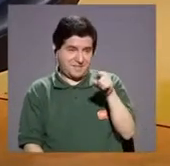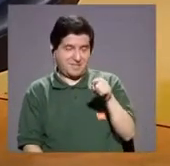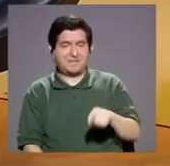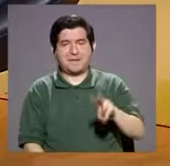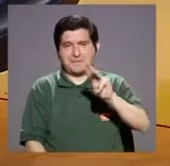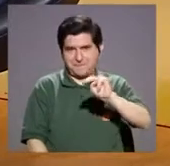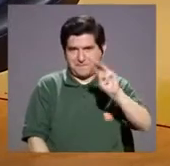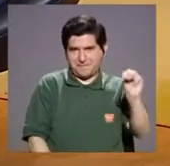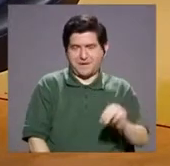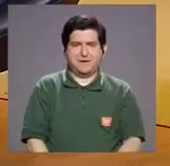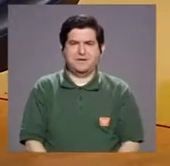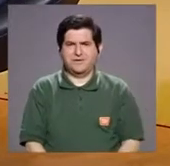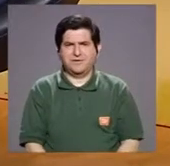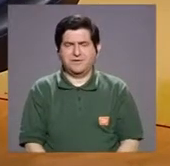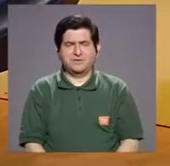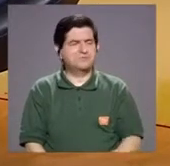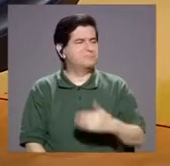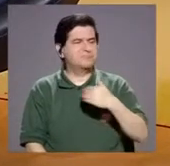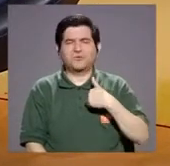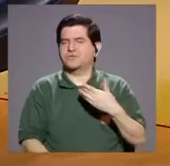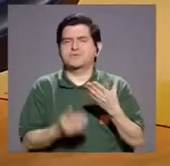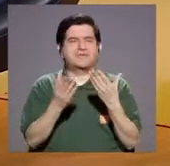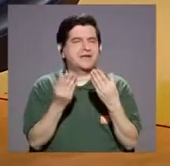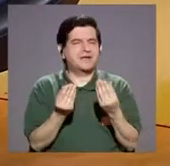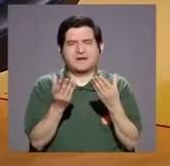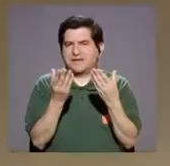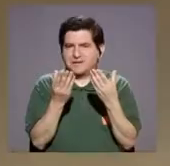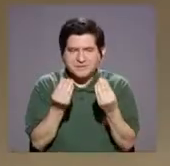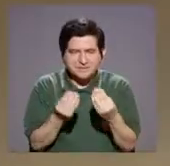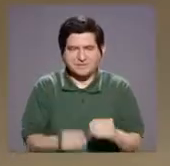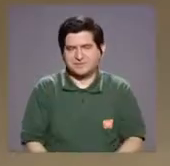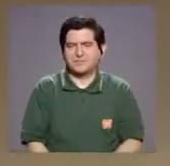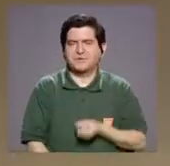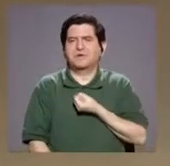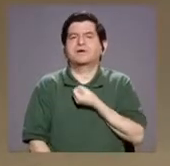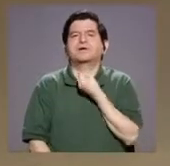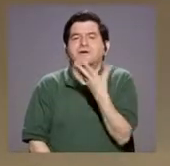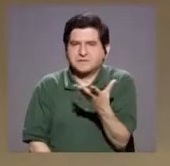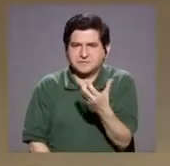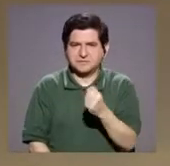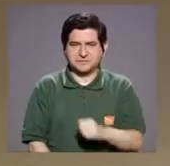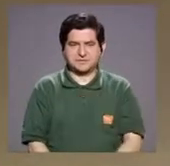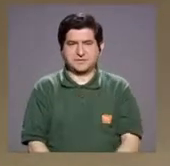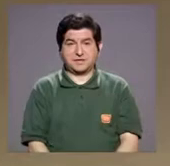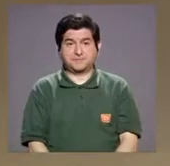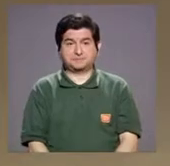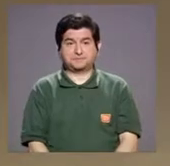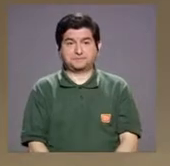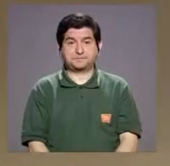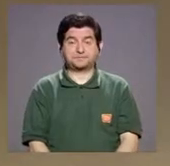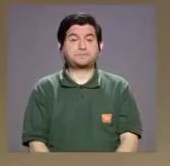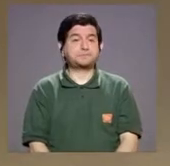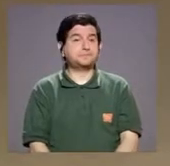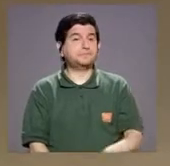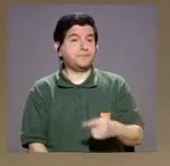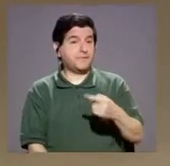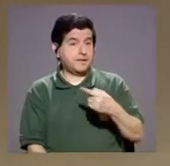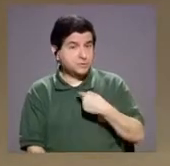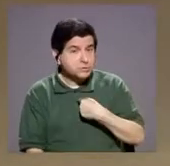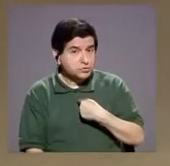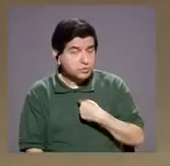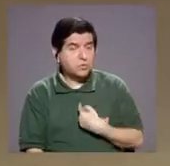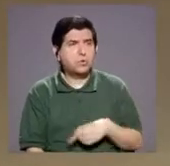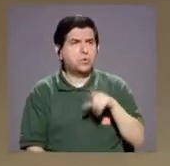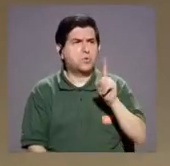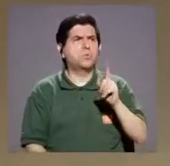tener con la que sé que se piense yo por ahí tuve